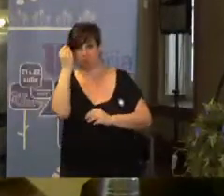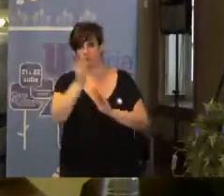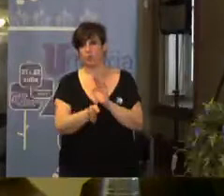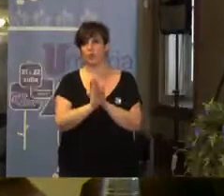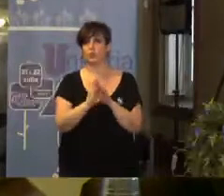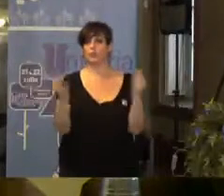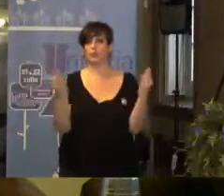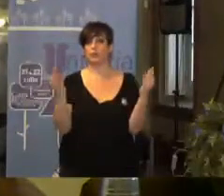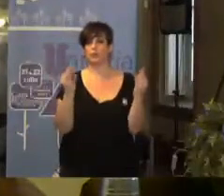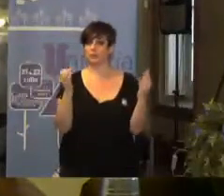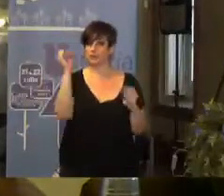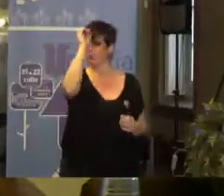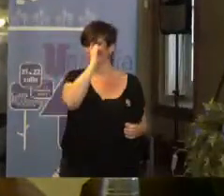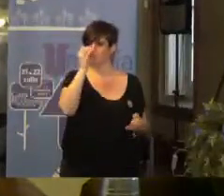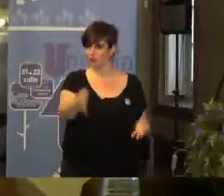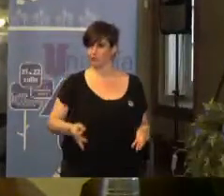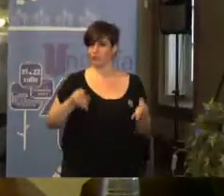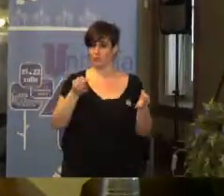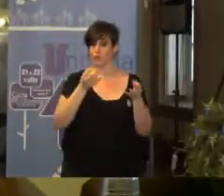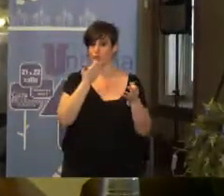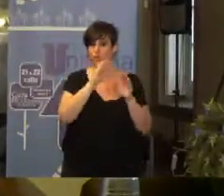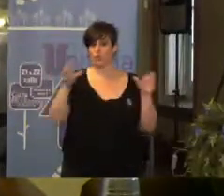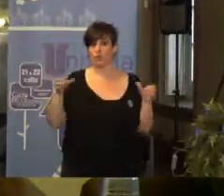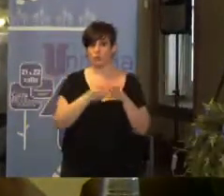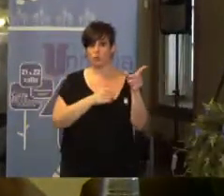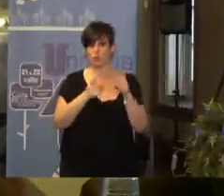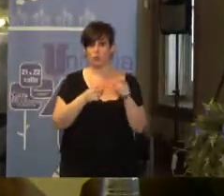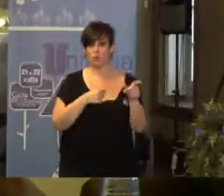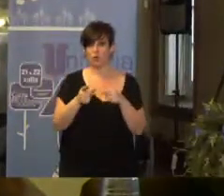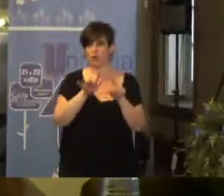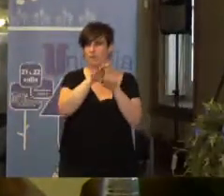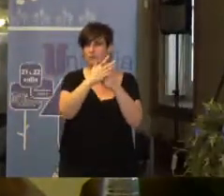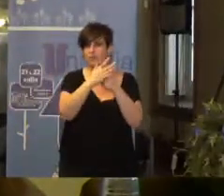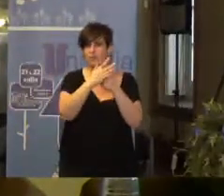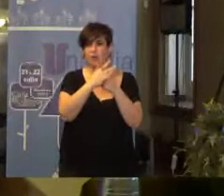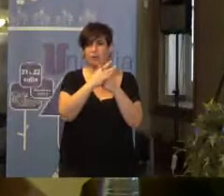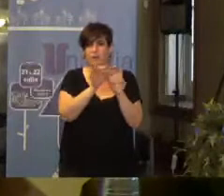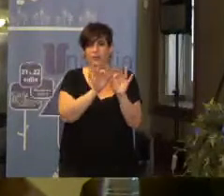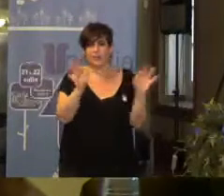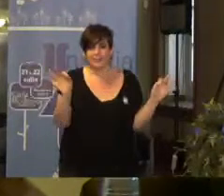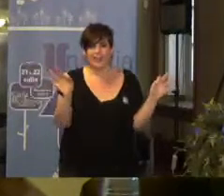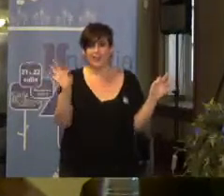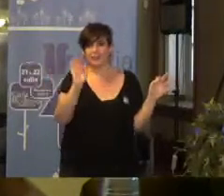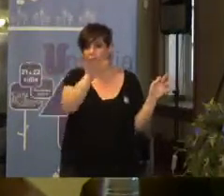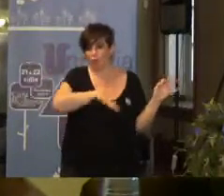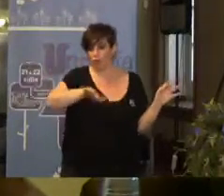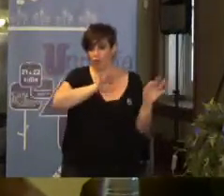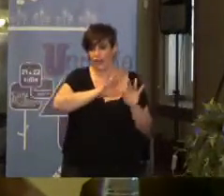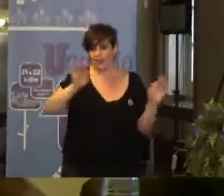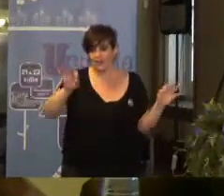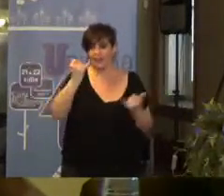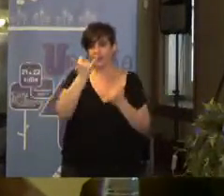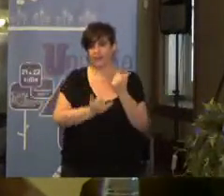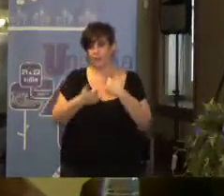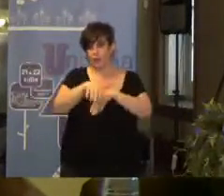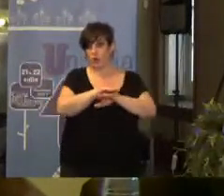de sempre, de que o Bloque Nacionalista Galego en ningunha circunstancia e en ningún lugar deixou gobernar